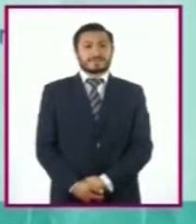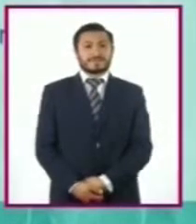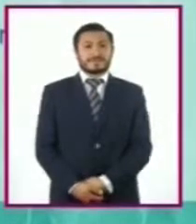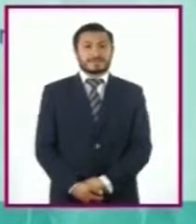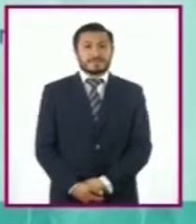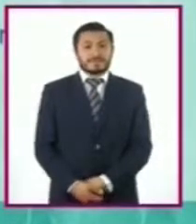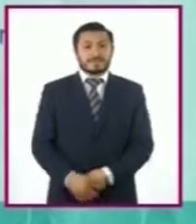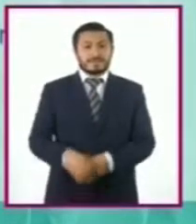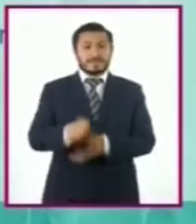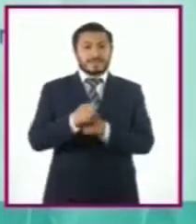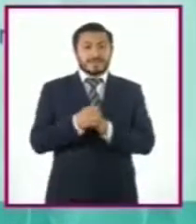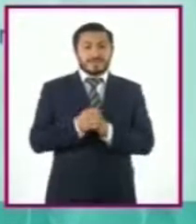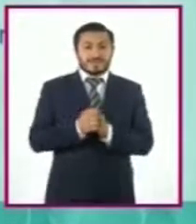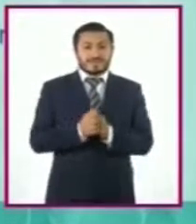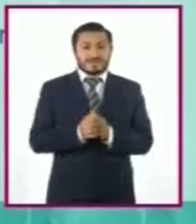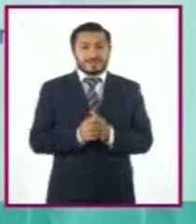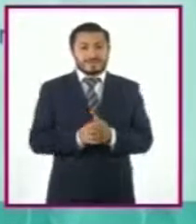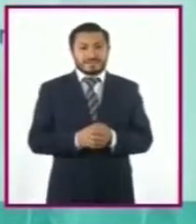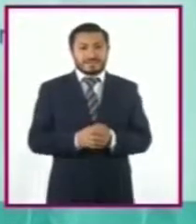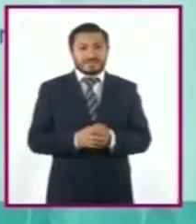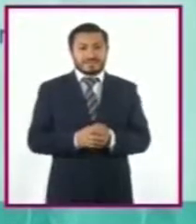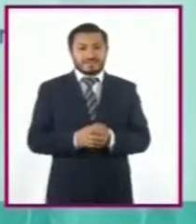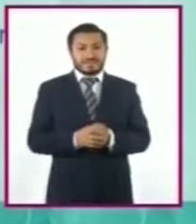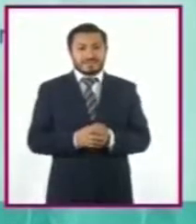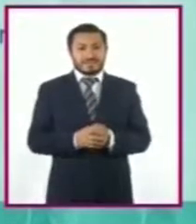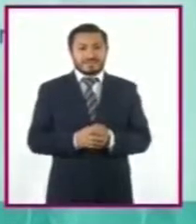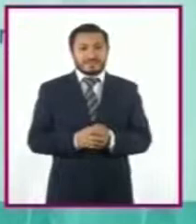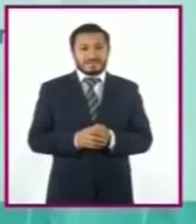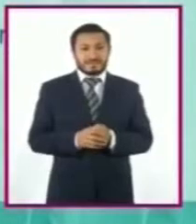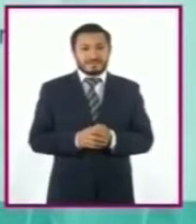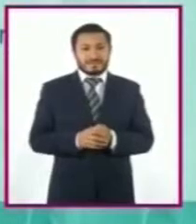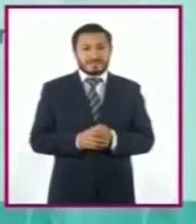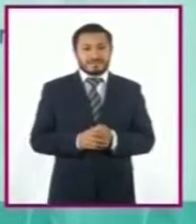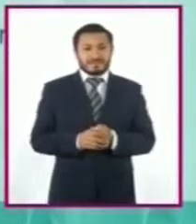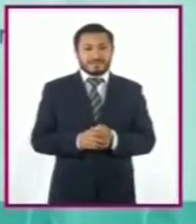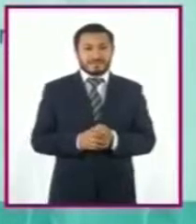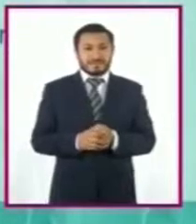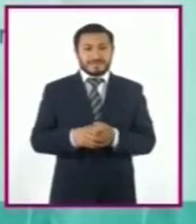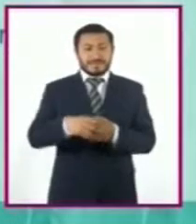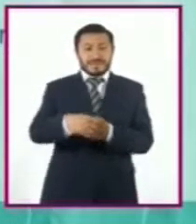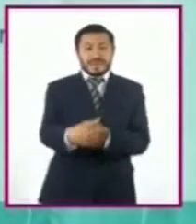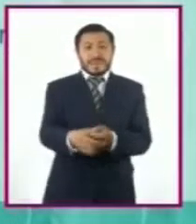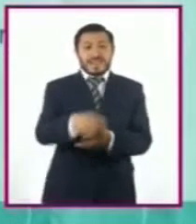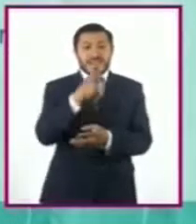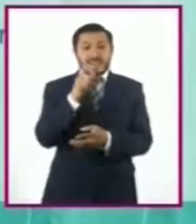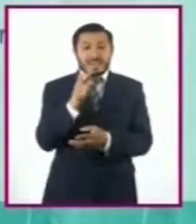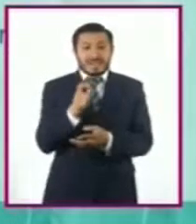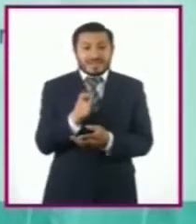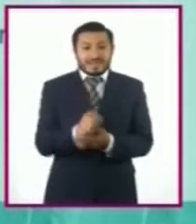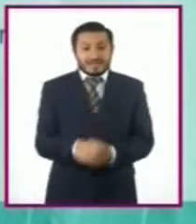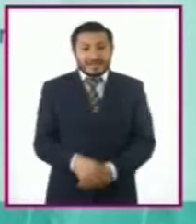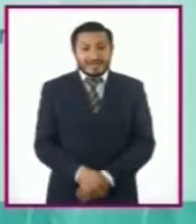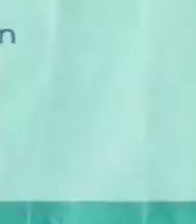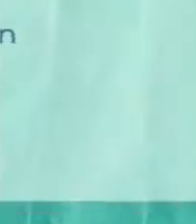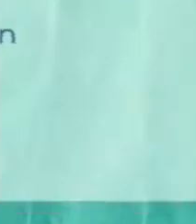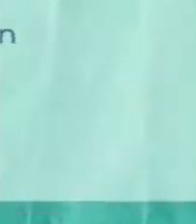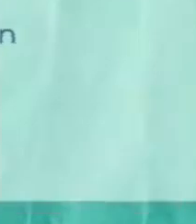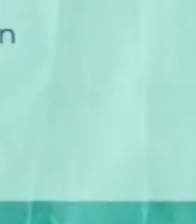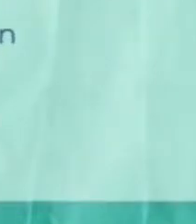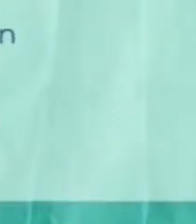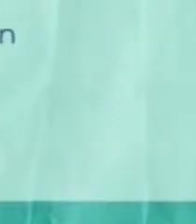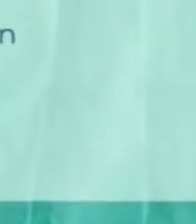Salutación del optimista. Íclitas razas ubérrimas, sangre de Hispania fecunda, espíritus